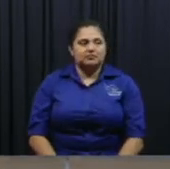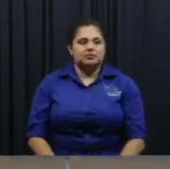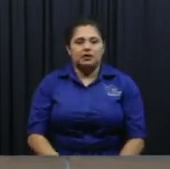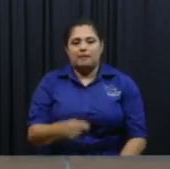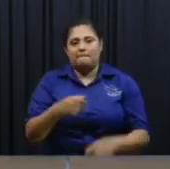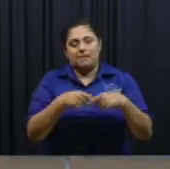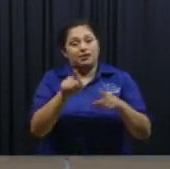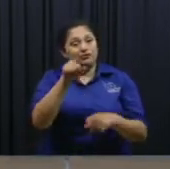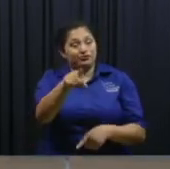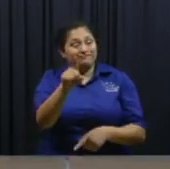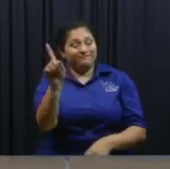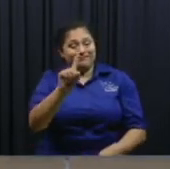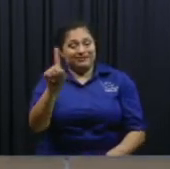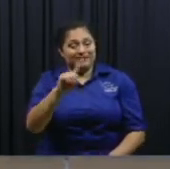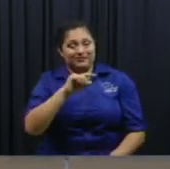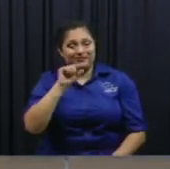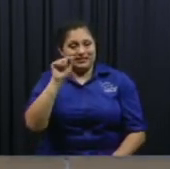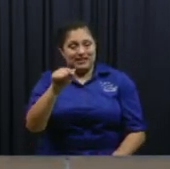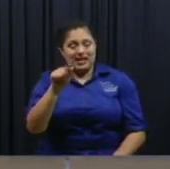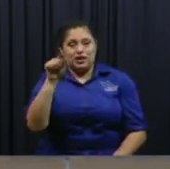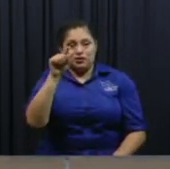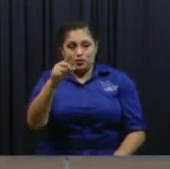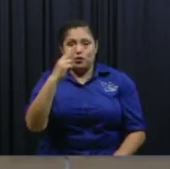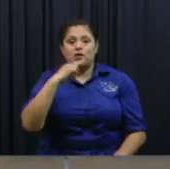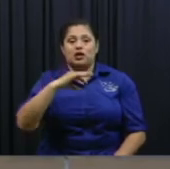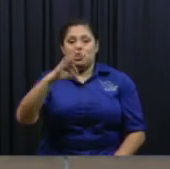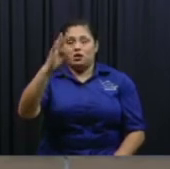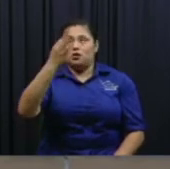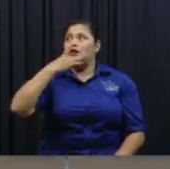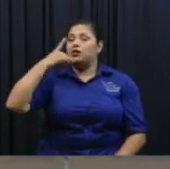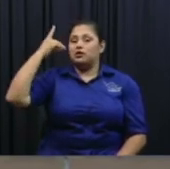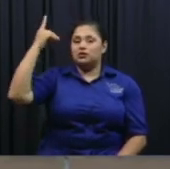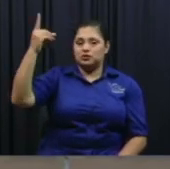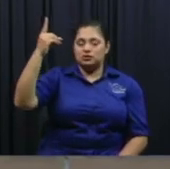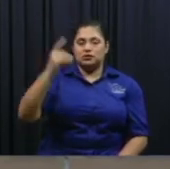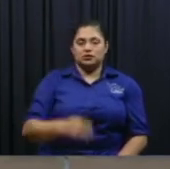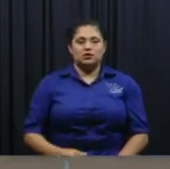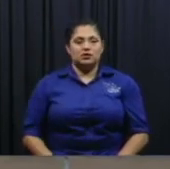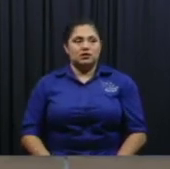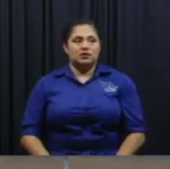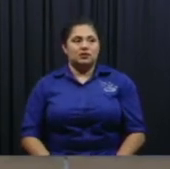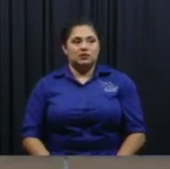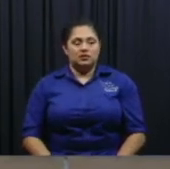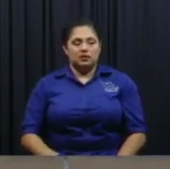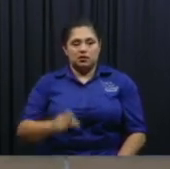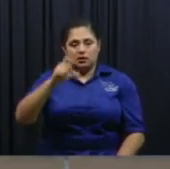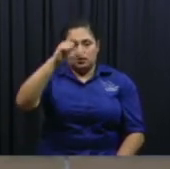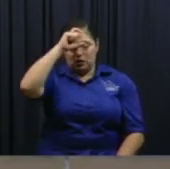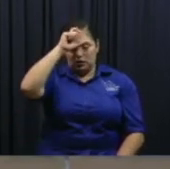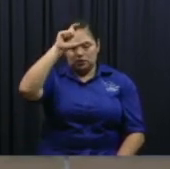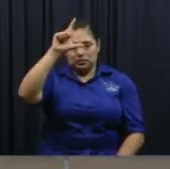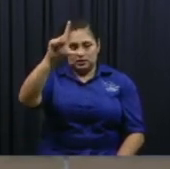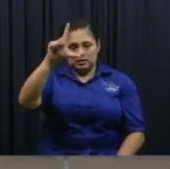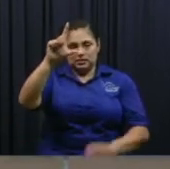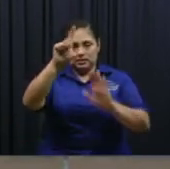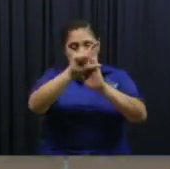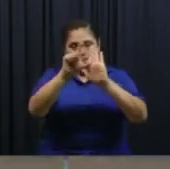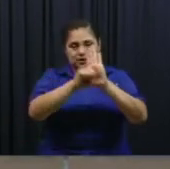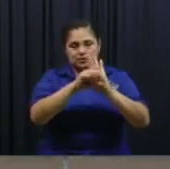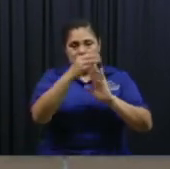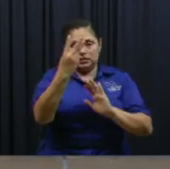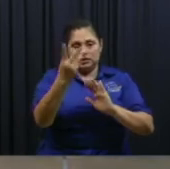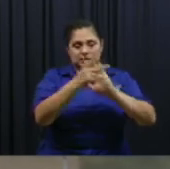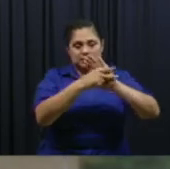Ah pero tú no eres así tú eres hijo de Dios con los senses tres